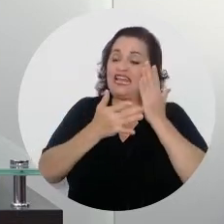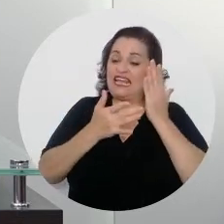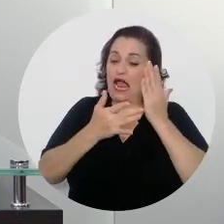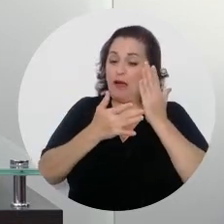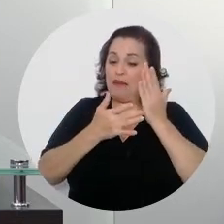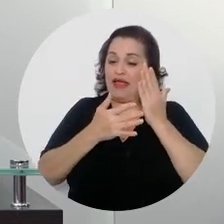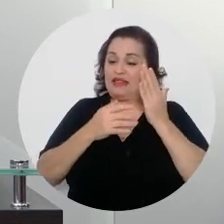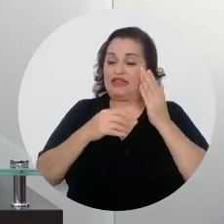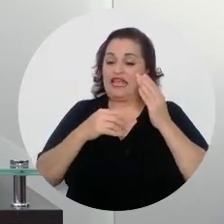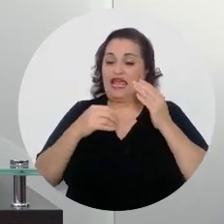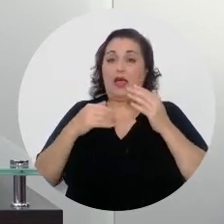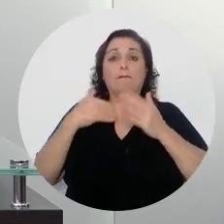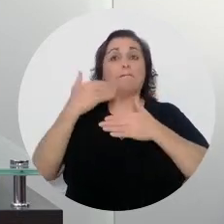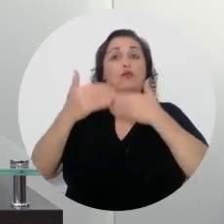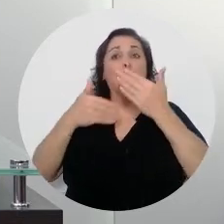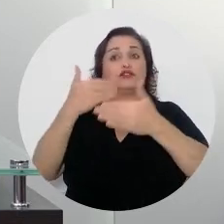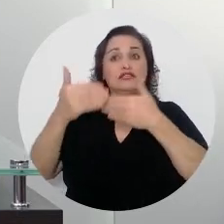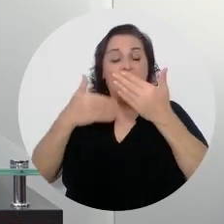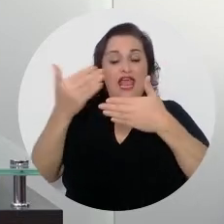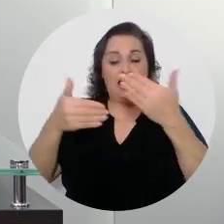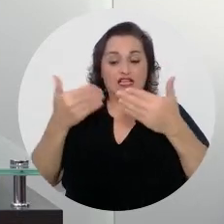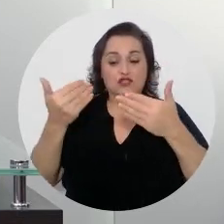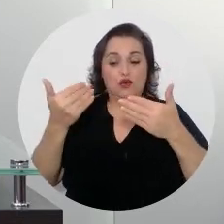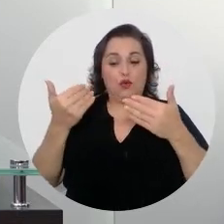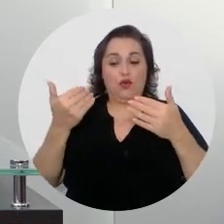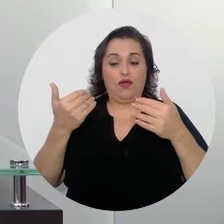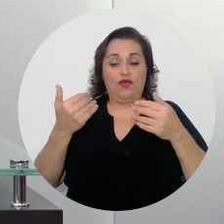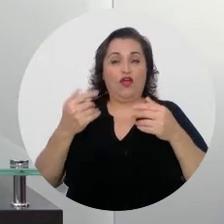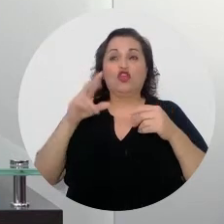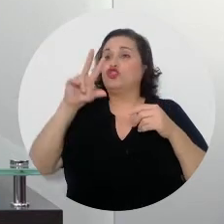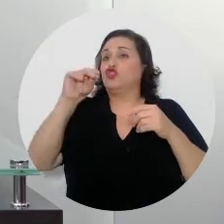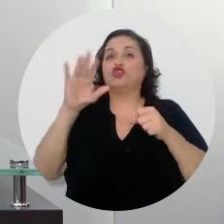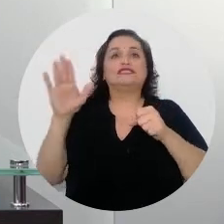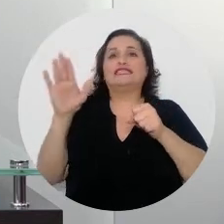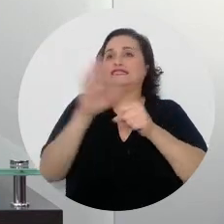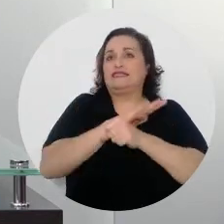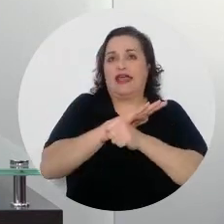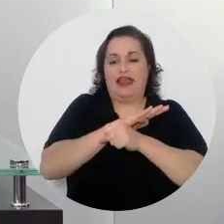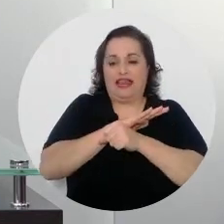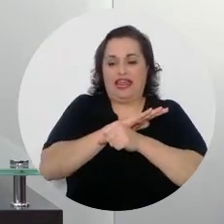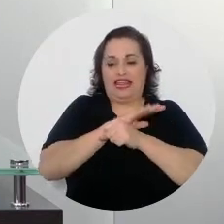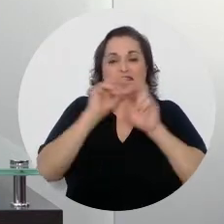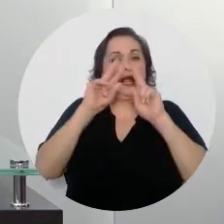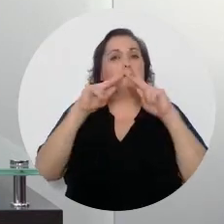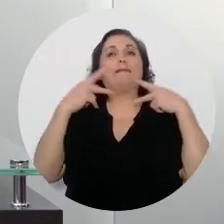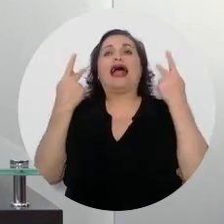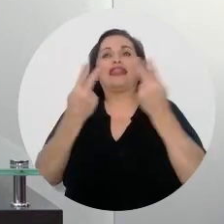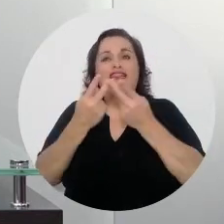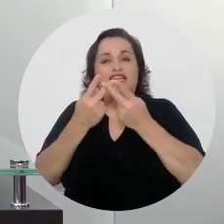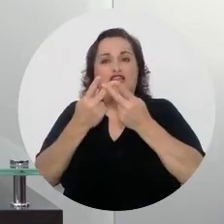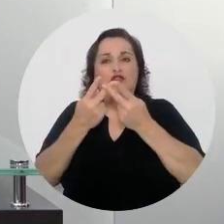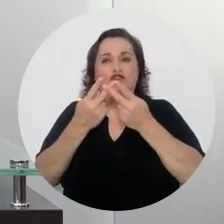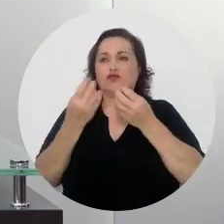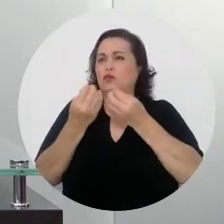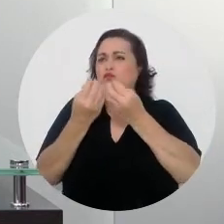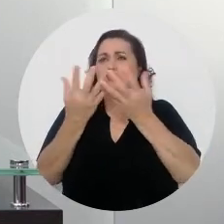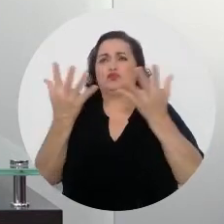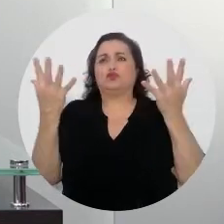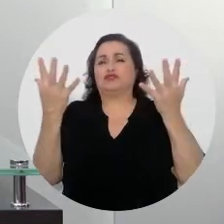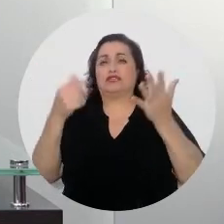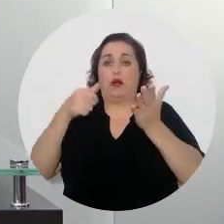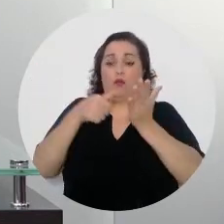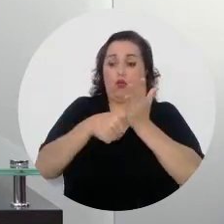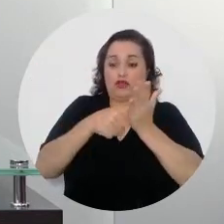técnicamente se dice que se atomice, es decir, que se llene, por así decirlo, de partidos cuya